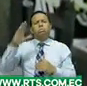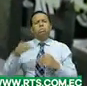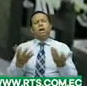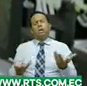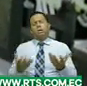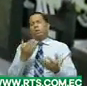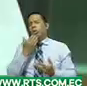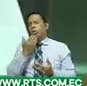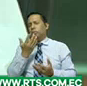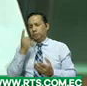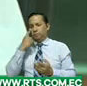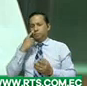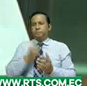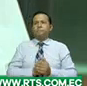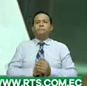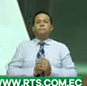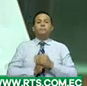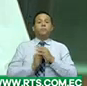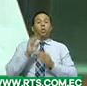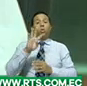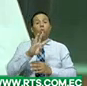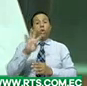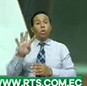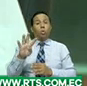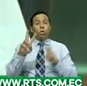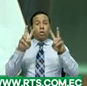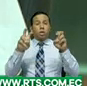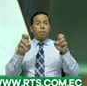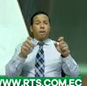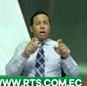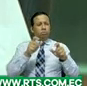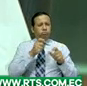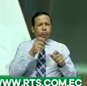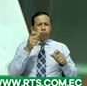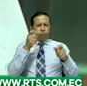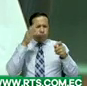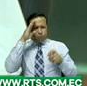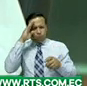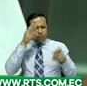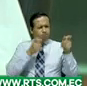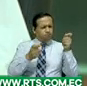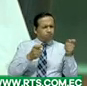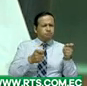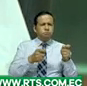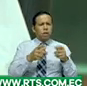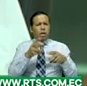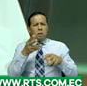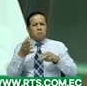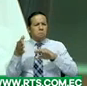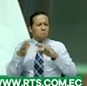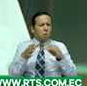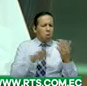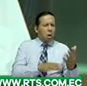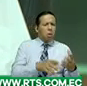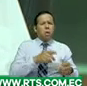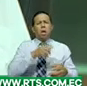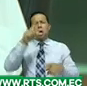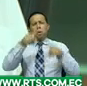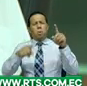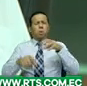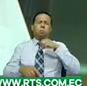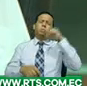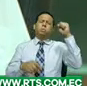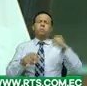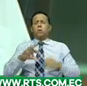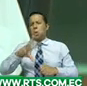parámetros. 44 por gestión sanitaria, 13 por seguridad ciudadana, muertes violentas, 8 suicidios, 2 por siniestros